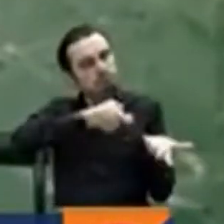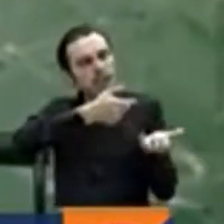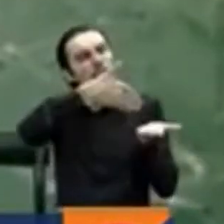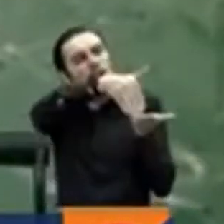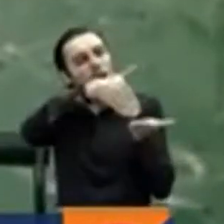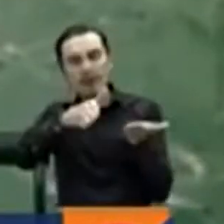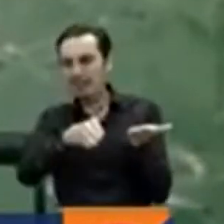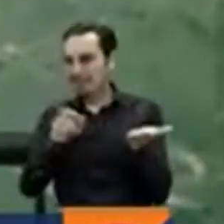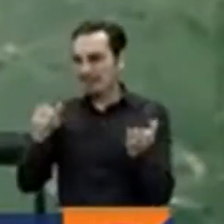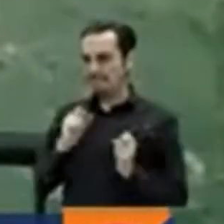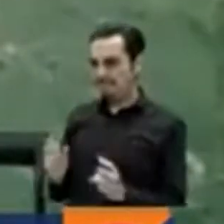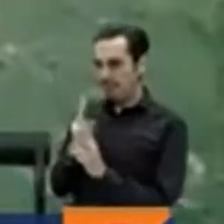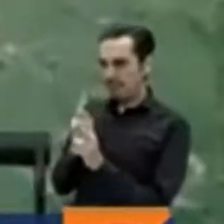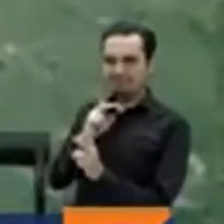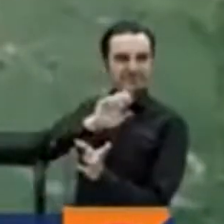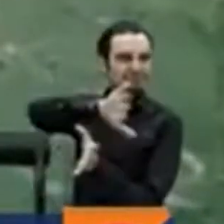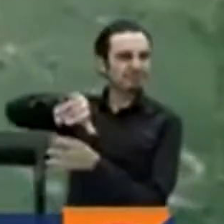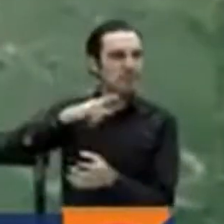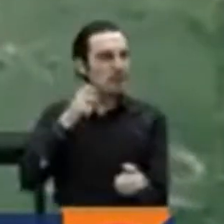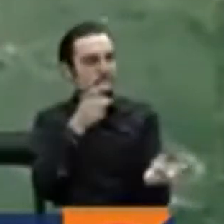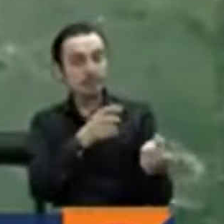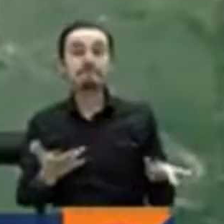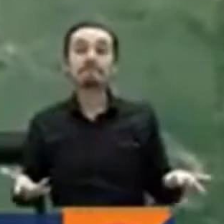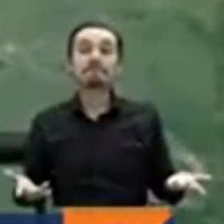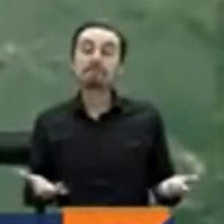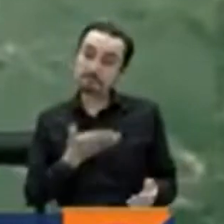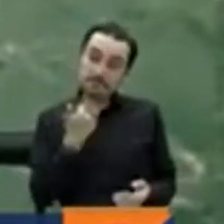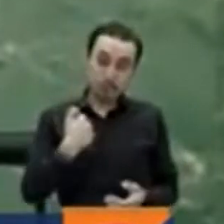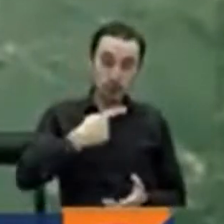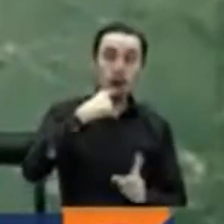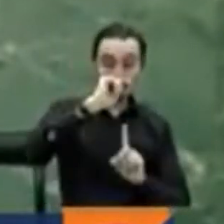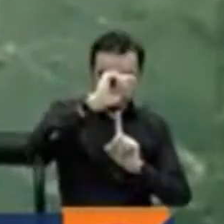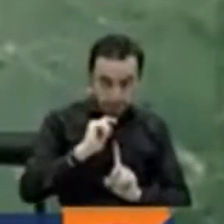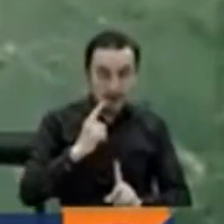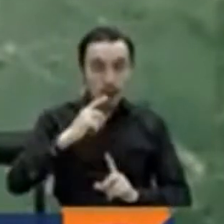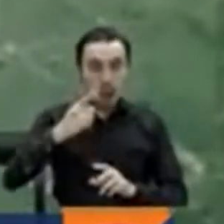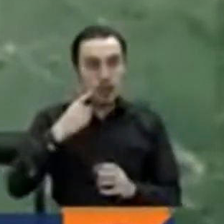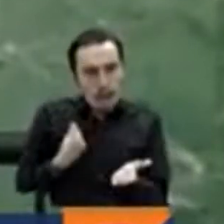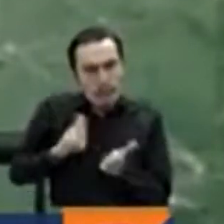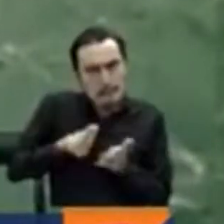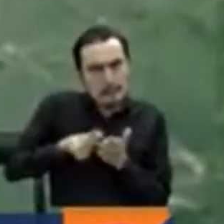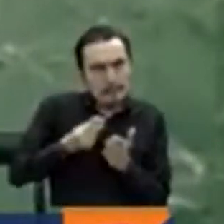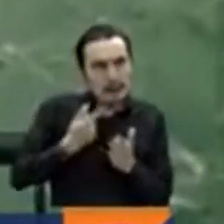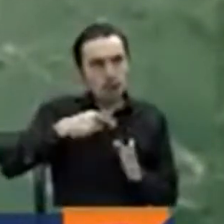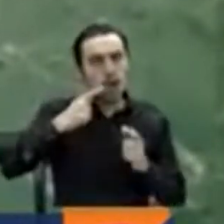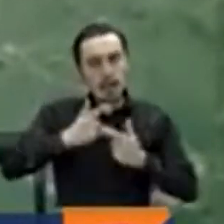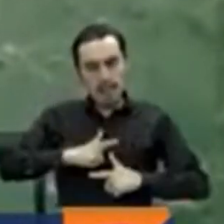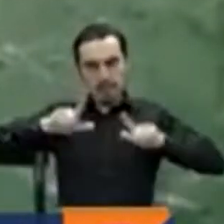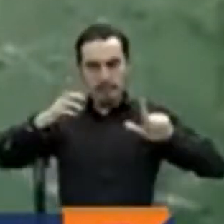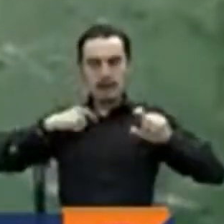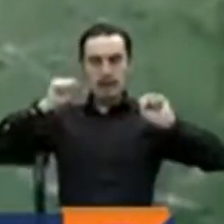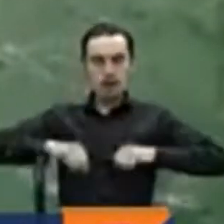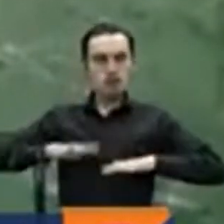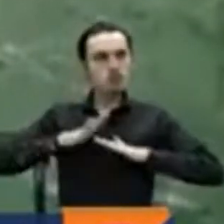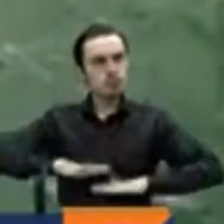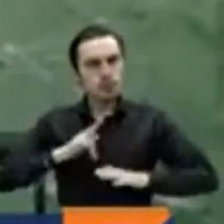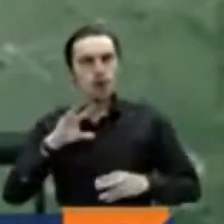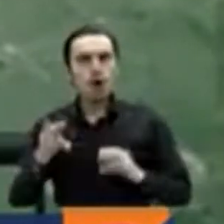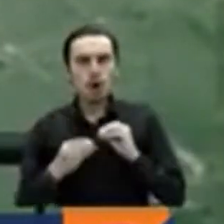que a la vida, entonces reduzcan la deuda externa para liberar nuestros propios